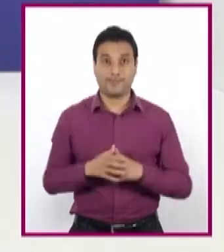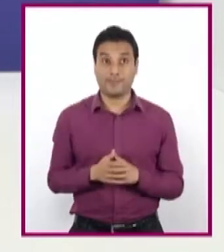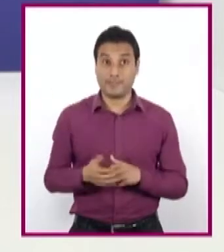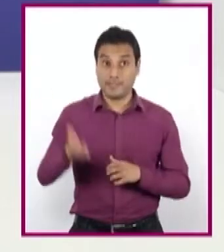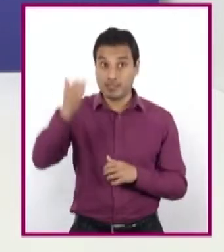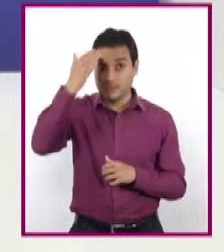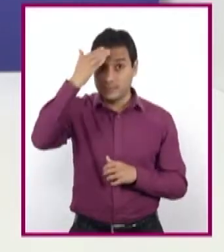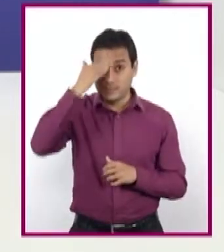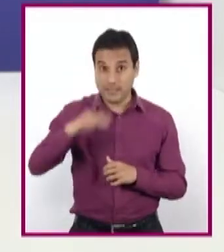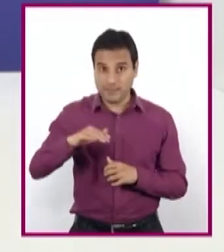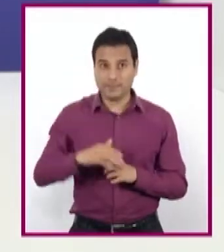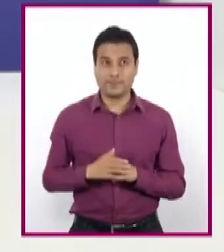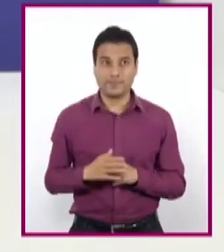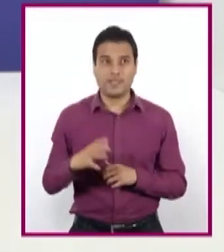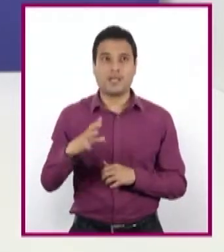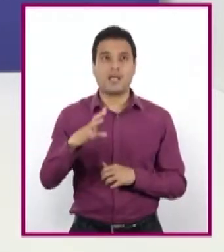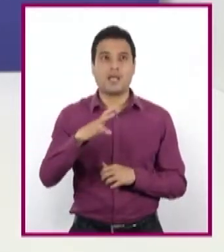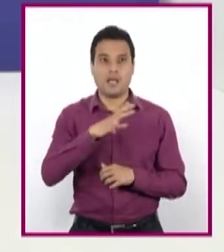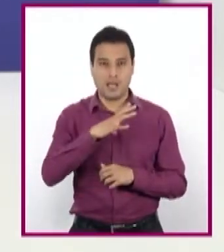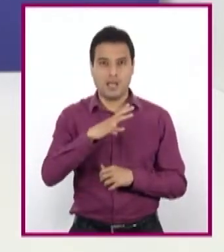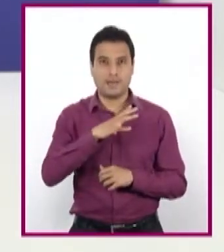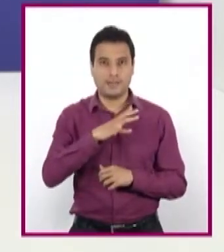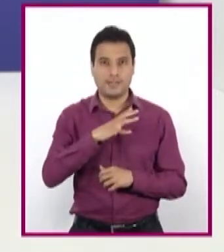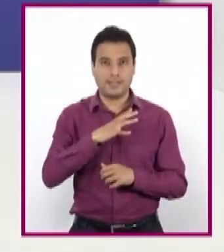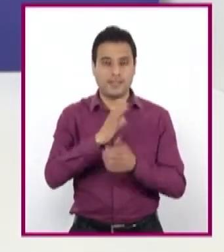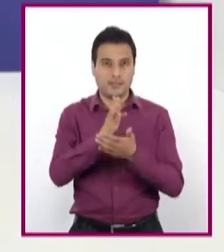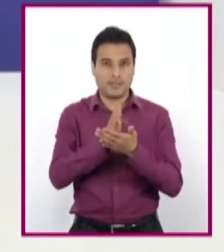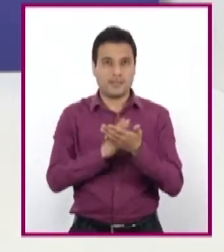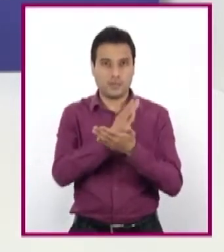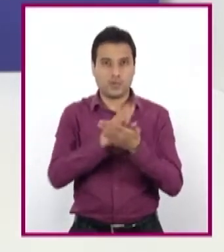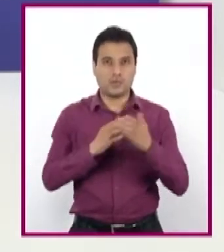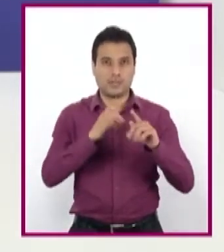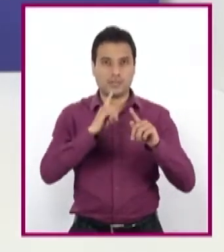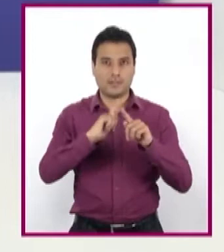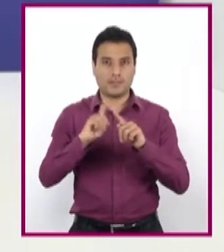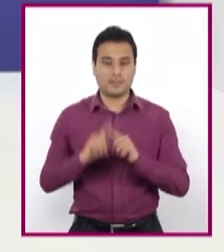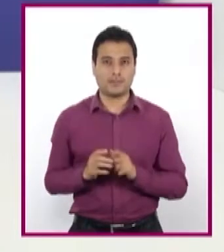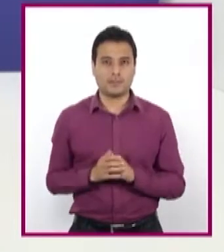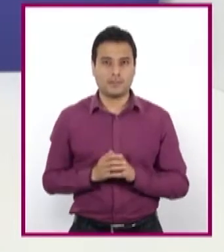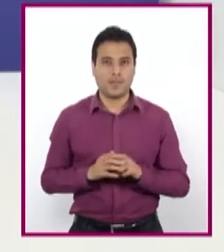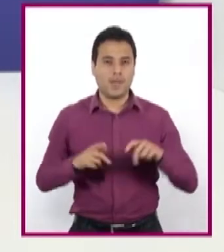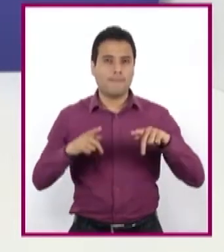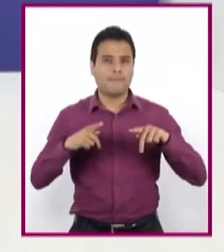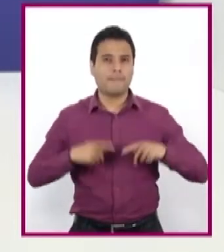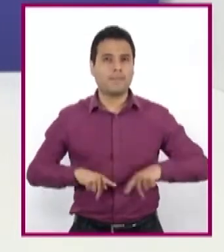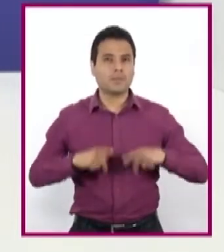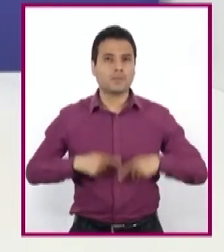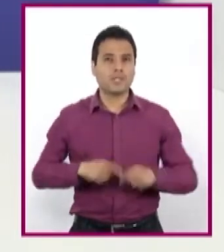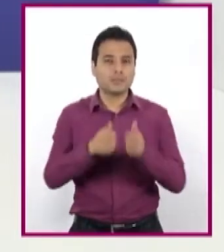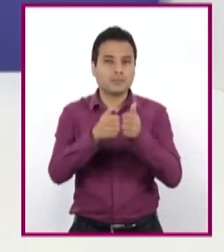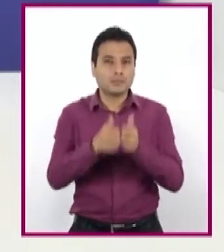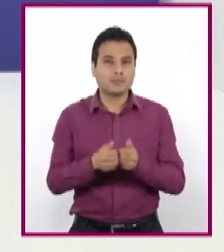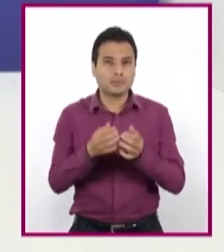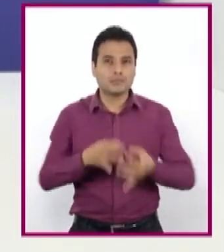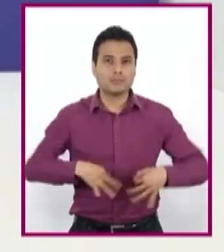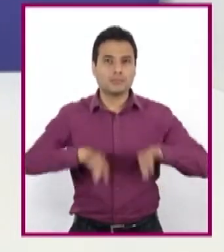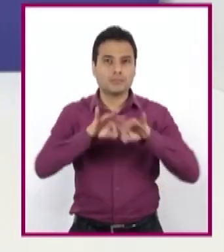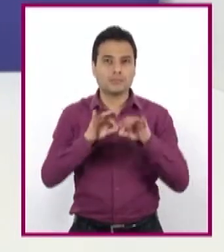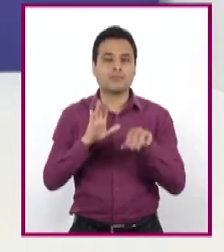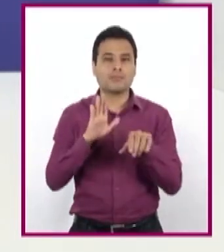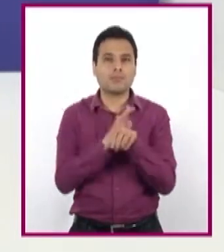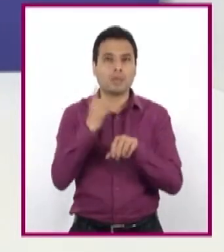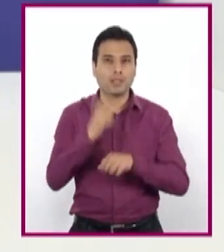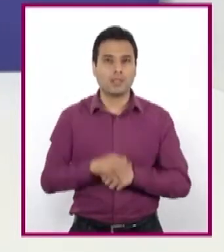ya de la división del periodo preclásico? ¿Cuál fue la importancia del sedentarismo para el ser humano? ¿Conocían